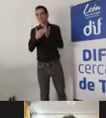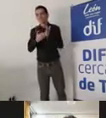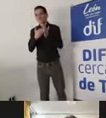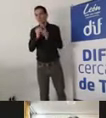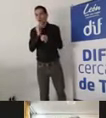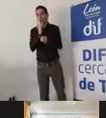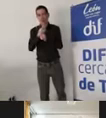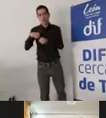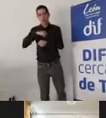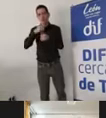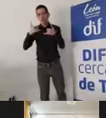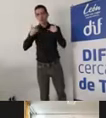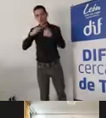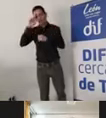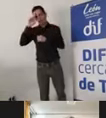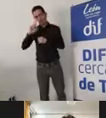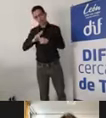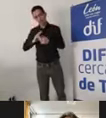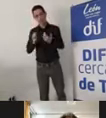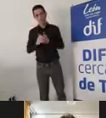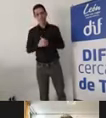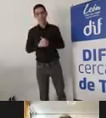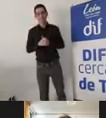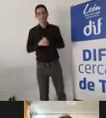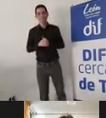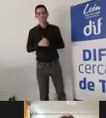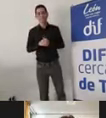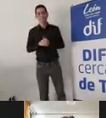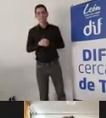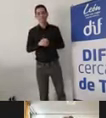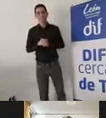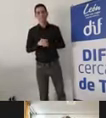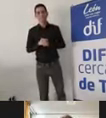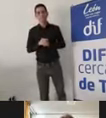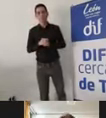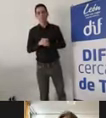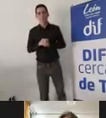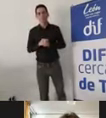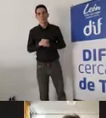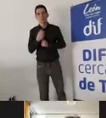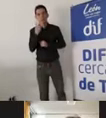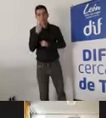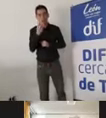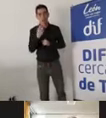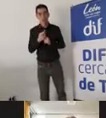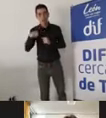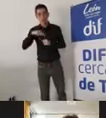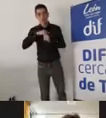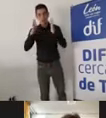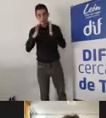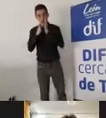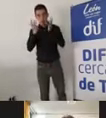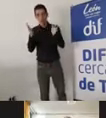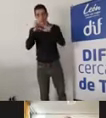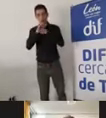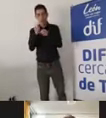la relación entre Estado y joven. Entonces es fundamental que precisamente a través de la participación y la inclusión social de los jóvenes